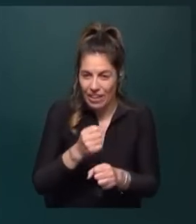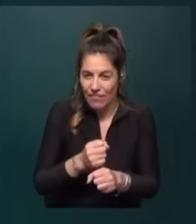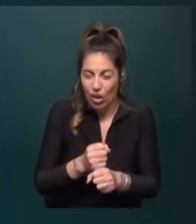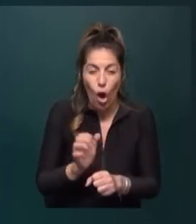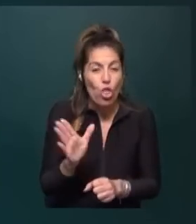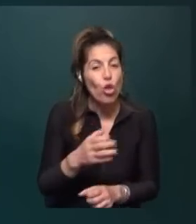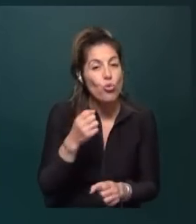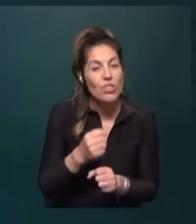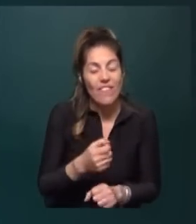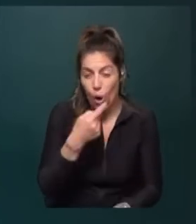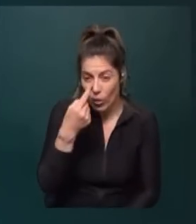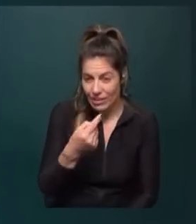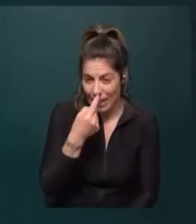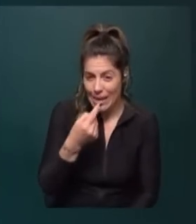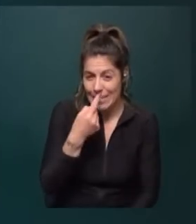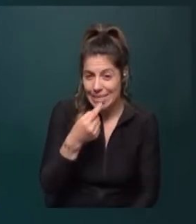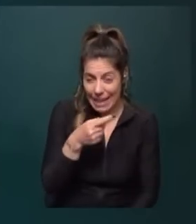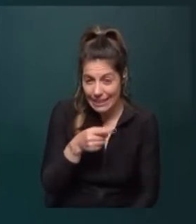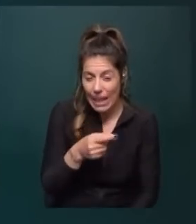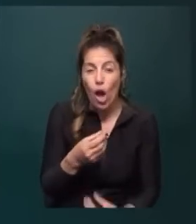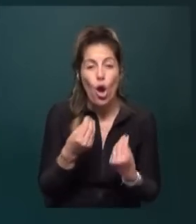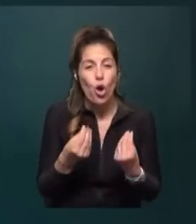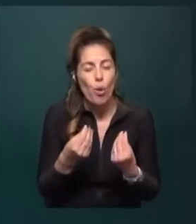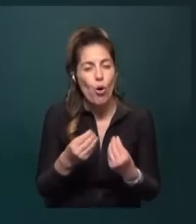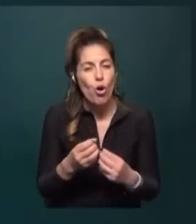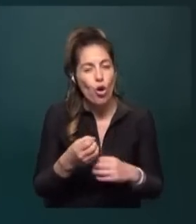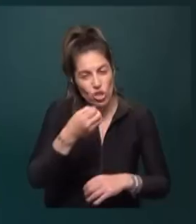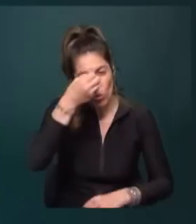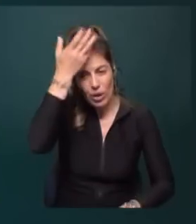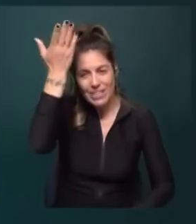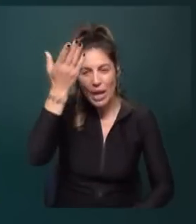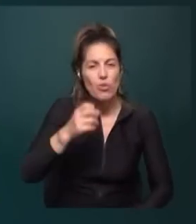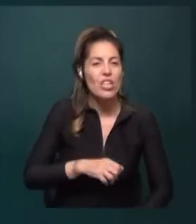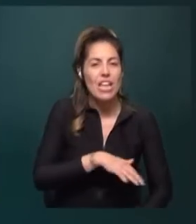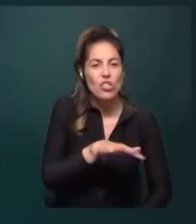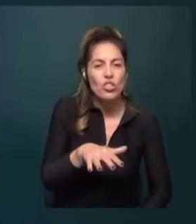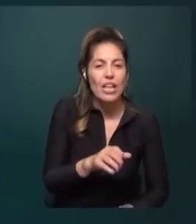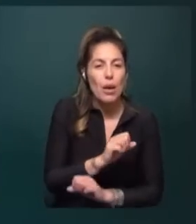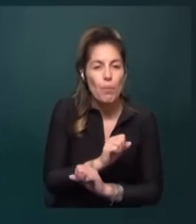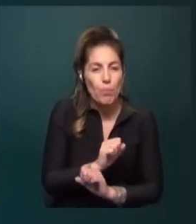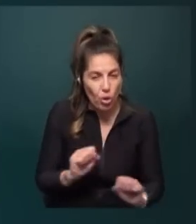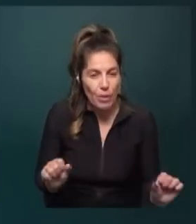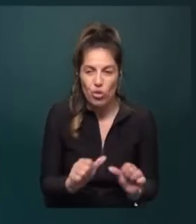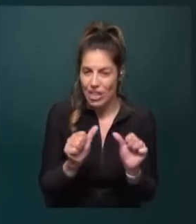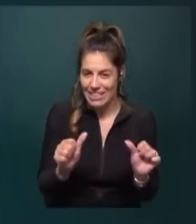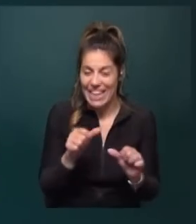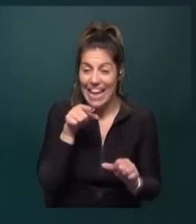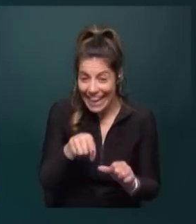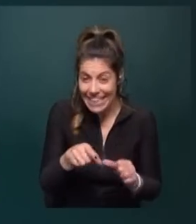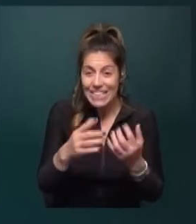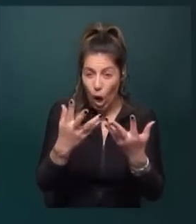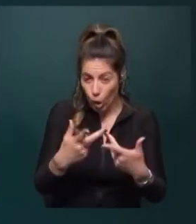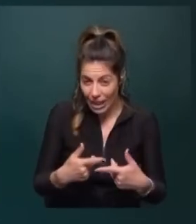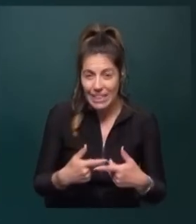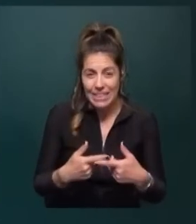todo un trabajo que es muy interesante en el sentido de cómo conceptualizamos a sociedades suicida Y qué cosas podemos hacer esa organización tiene